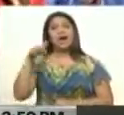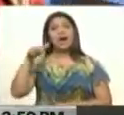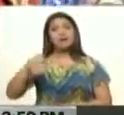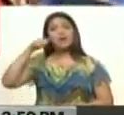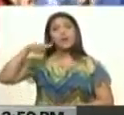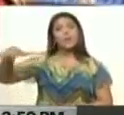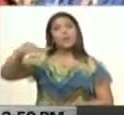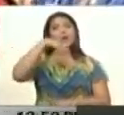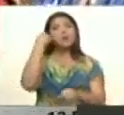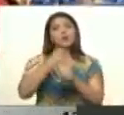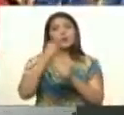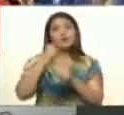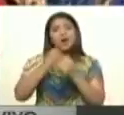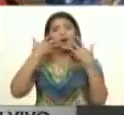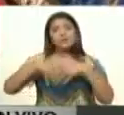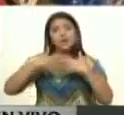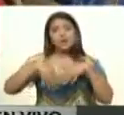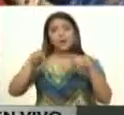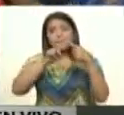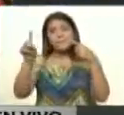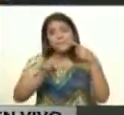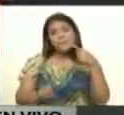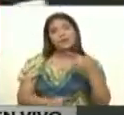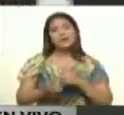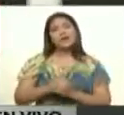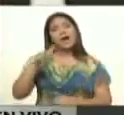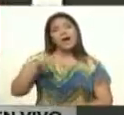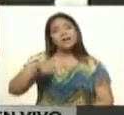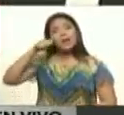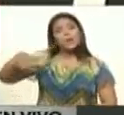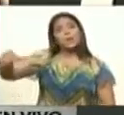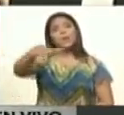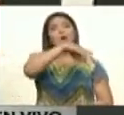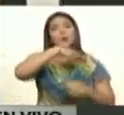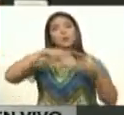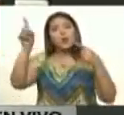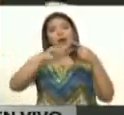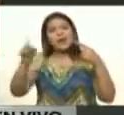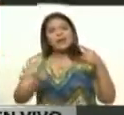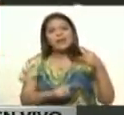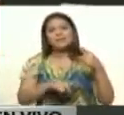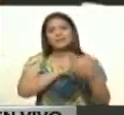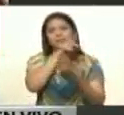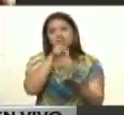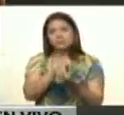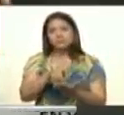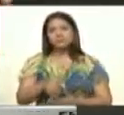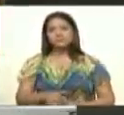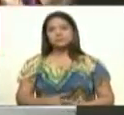pueblo trabajador de Corpoelec, aquí está el pueblo trabajador eléctrico diciendo presente.